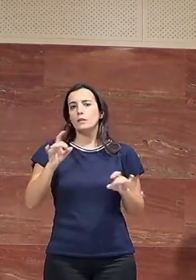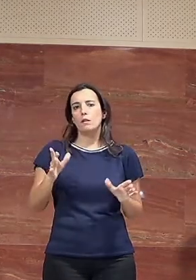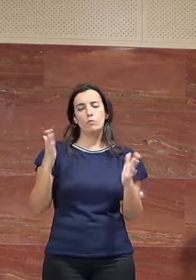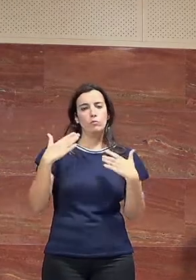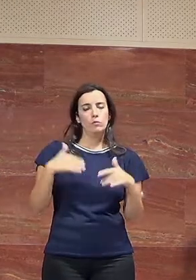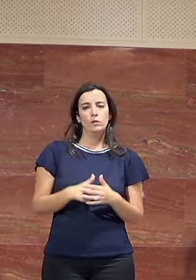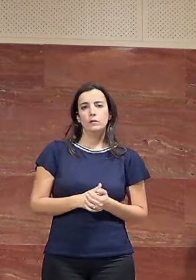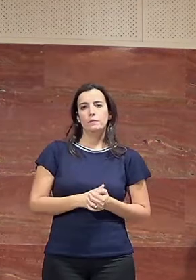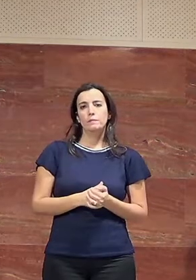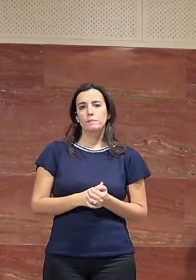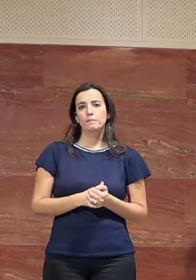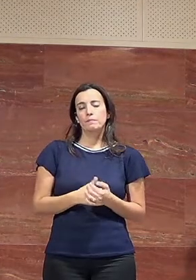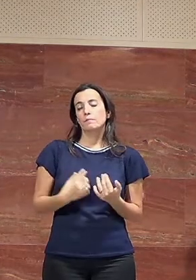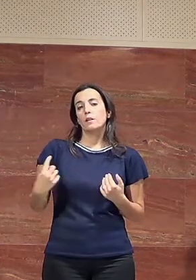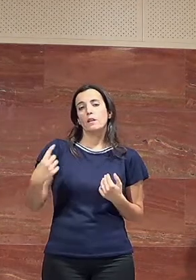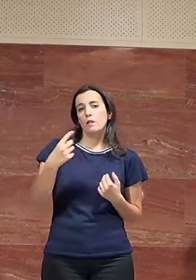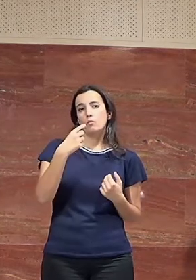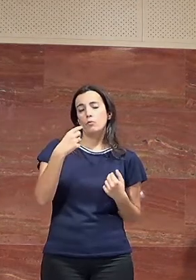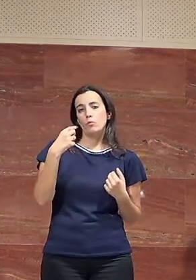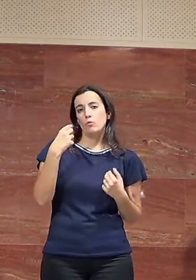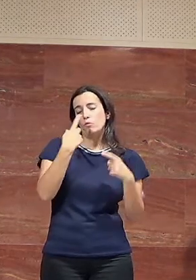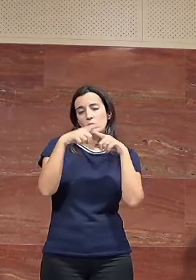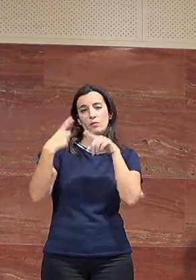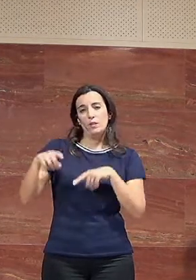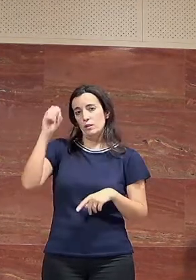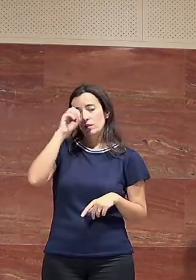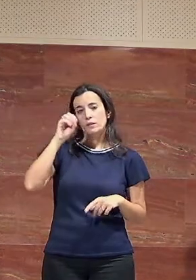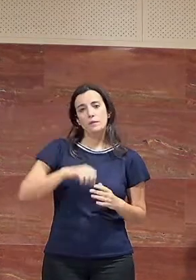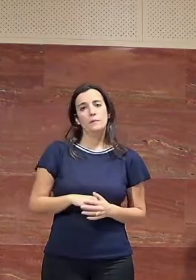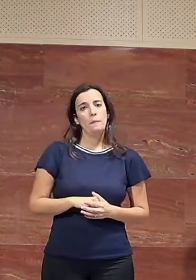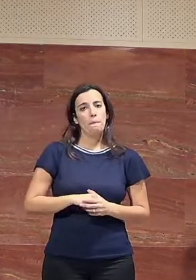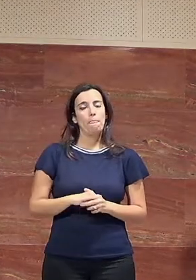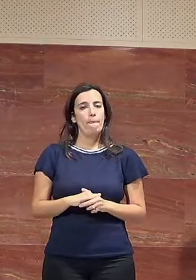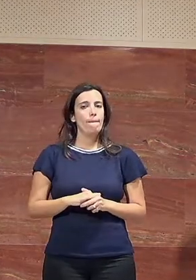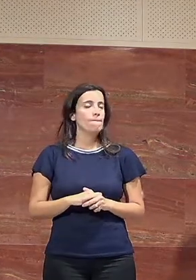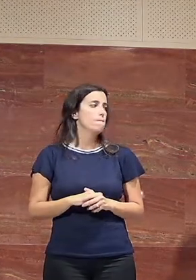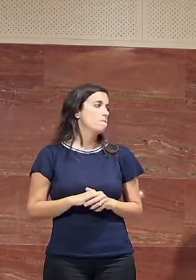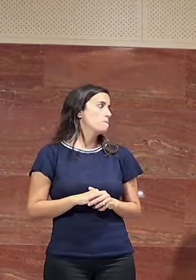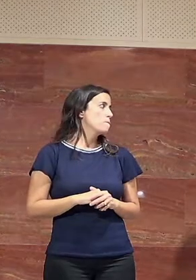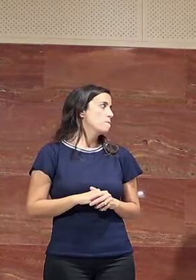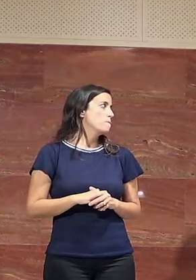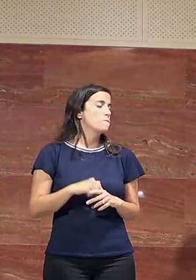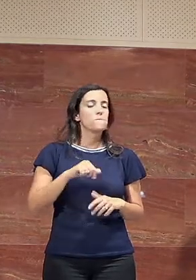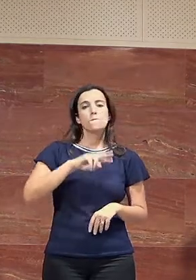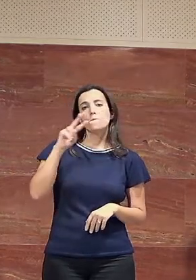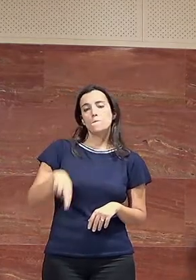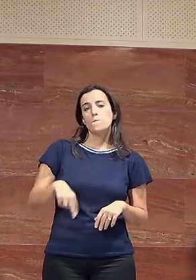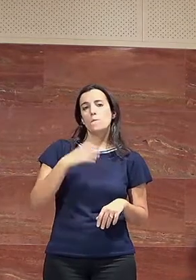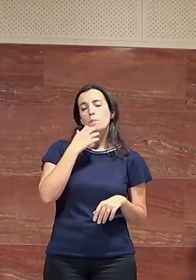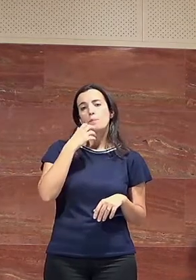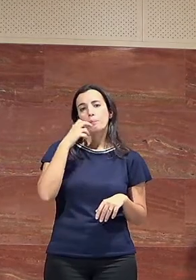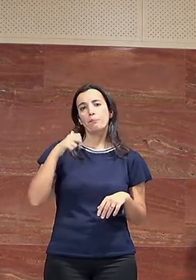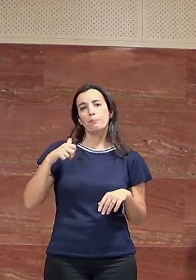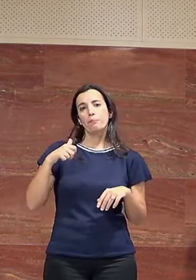menos cada uno tiene puntos de vista muy distintos. No. Es como evitar los atropellos diciendo a los peatones que no crucen la